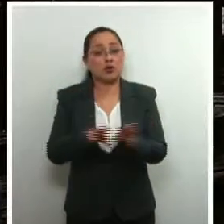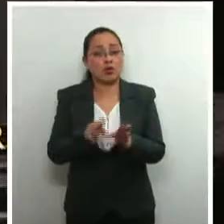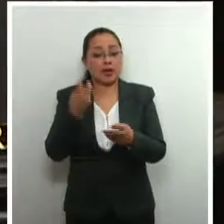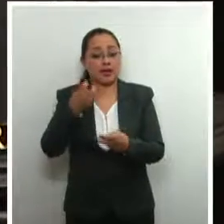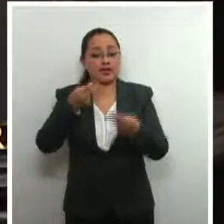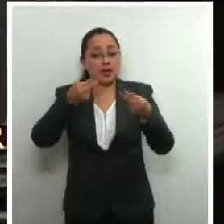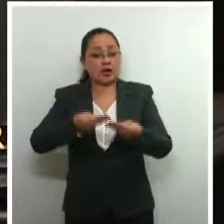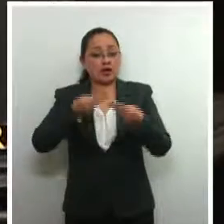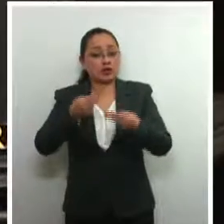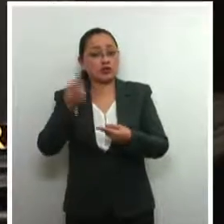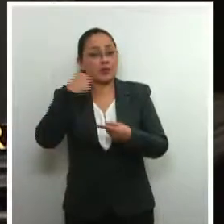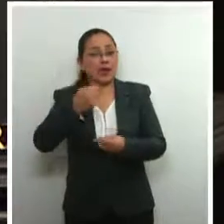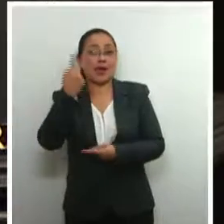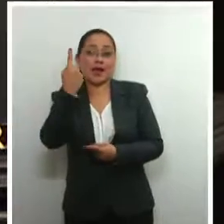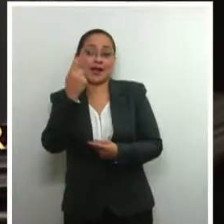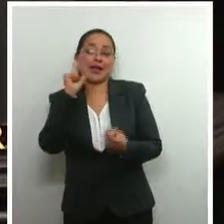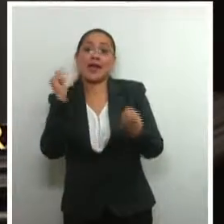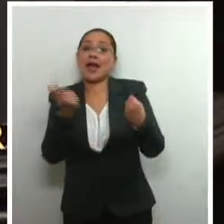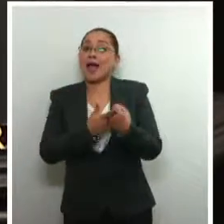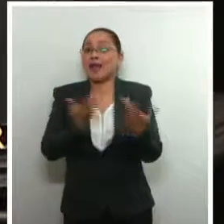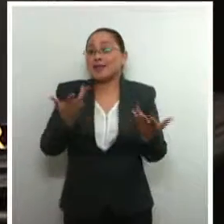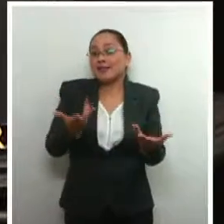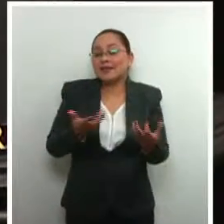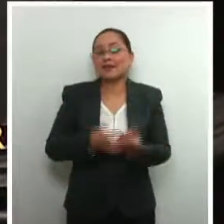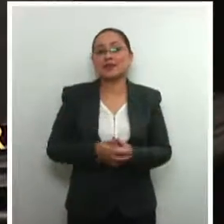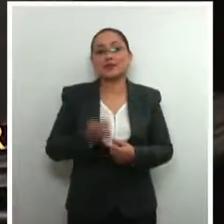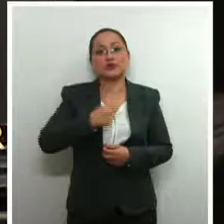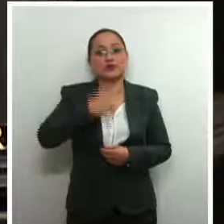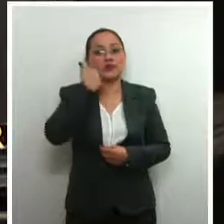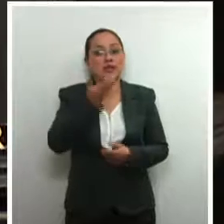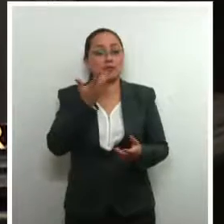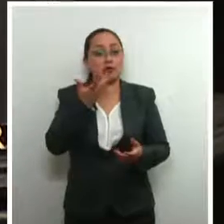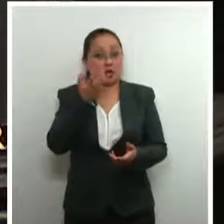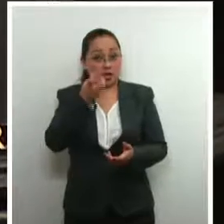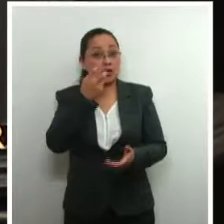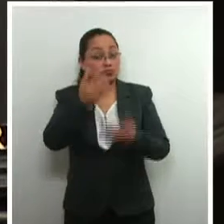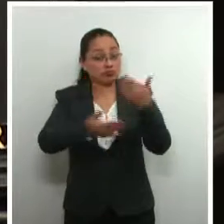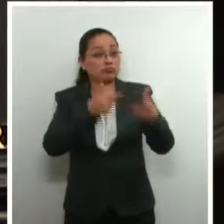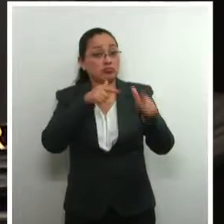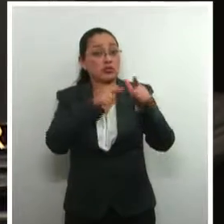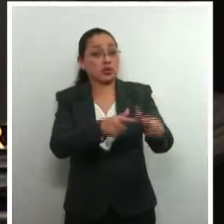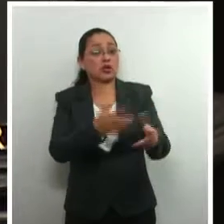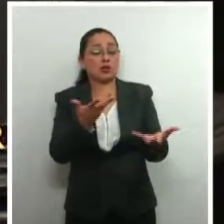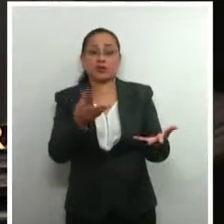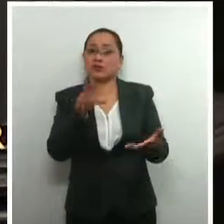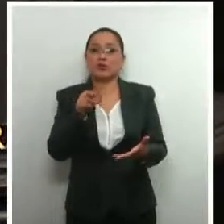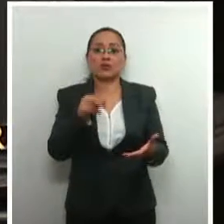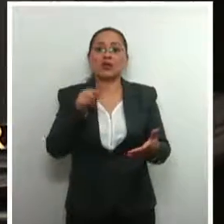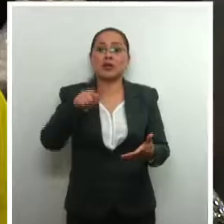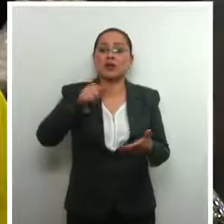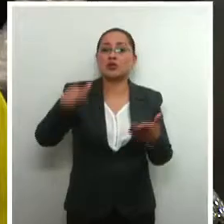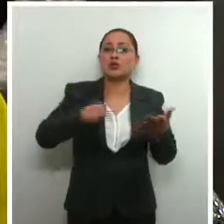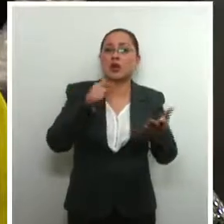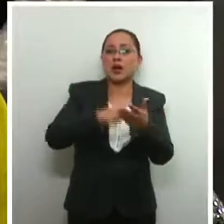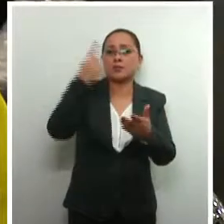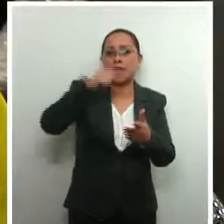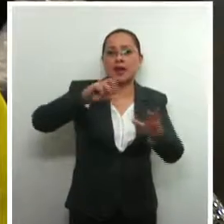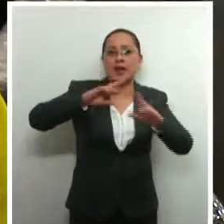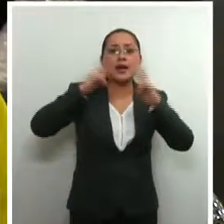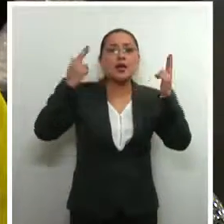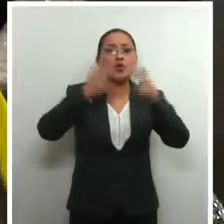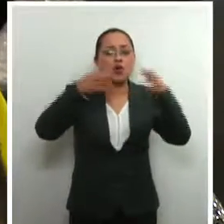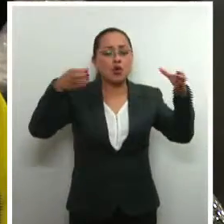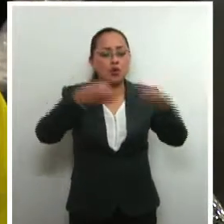negocio de alguien. Esto quisiéramos nosotros que no ocurriera, que los espacios públicos fueran para la reunión de